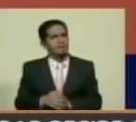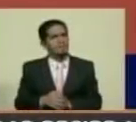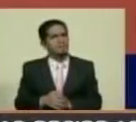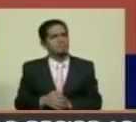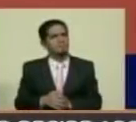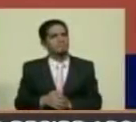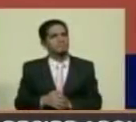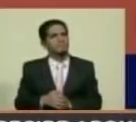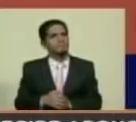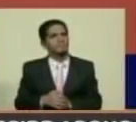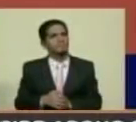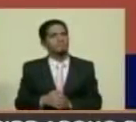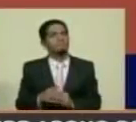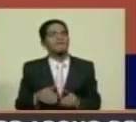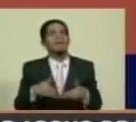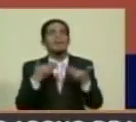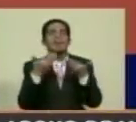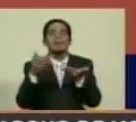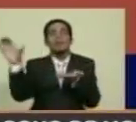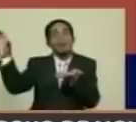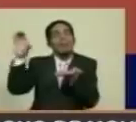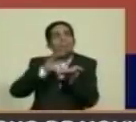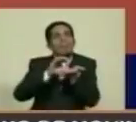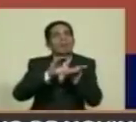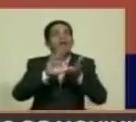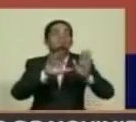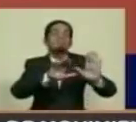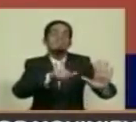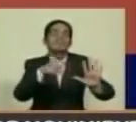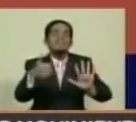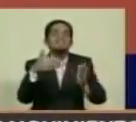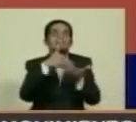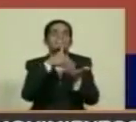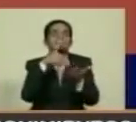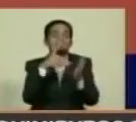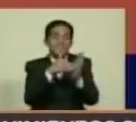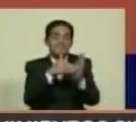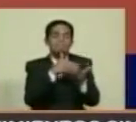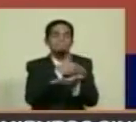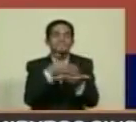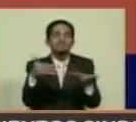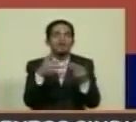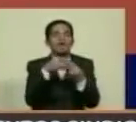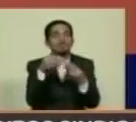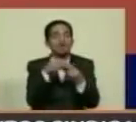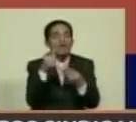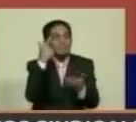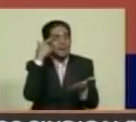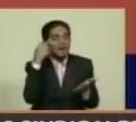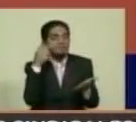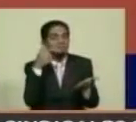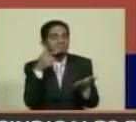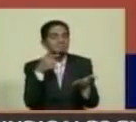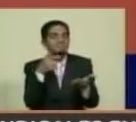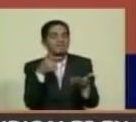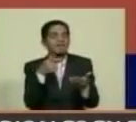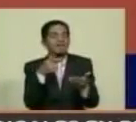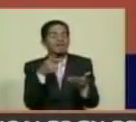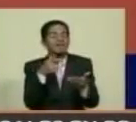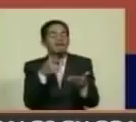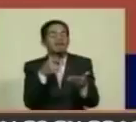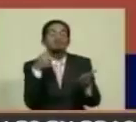Aumentaron, les dieron 16.000 millones de dólares para la lucha contra el narcotráfico y aumentaron los cultivos